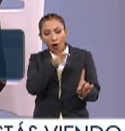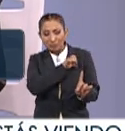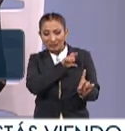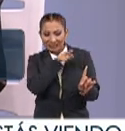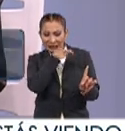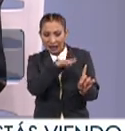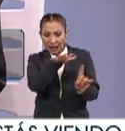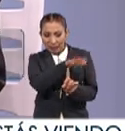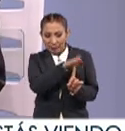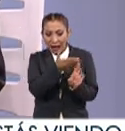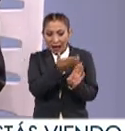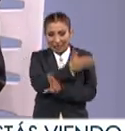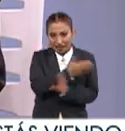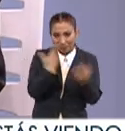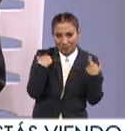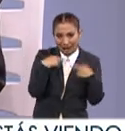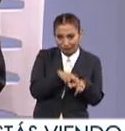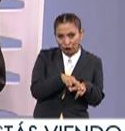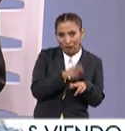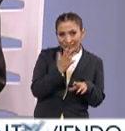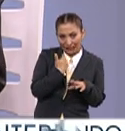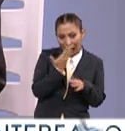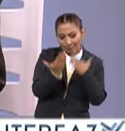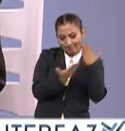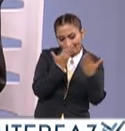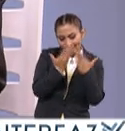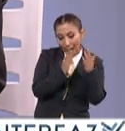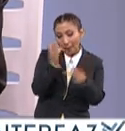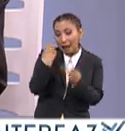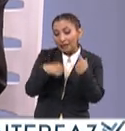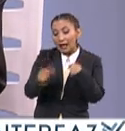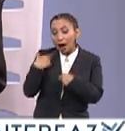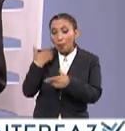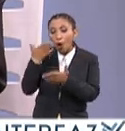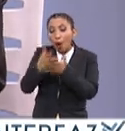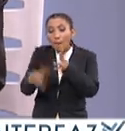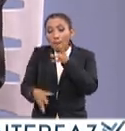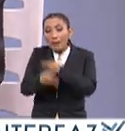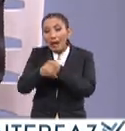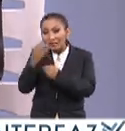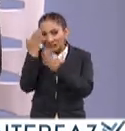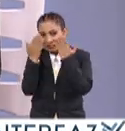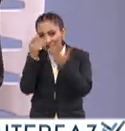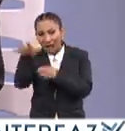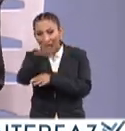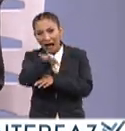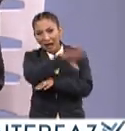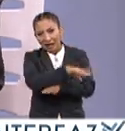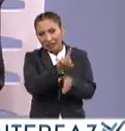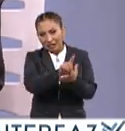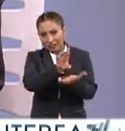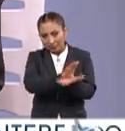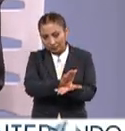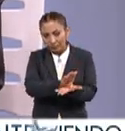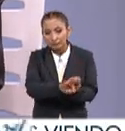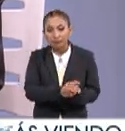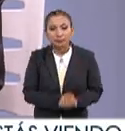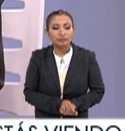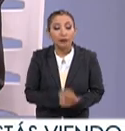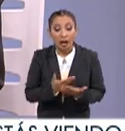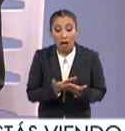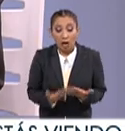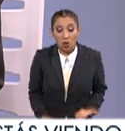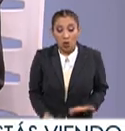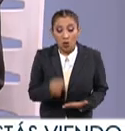especialidad para antes. Los maestros que ya estaban formados venían y se especializaban en distintas áreas de discapacidad.